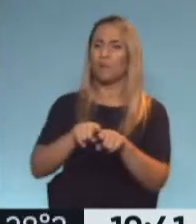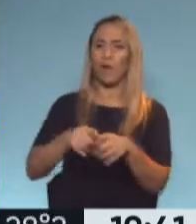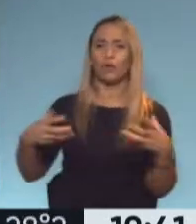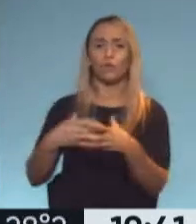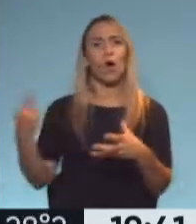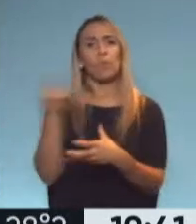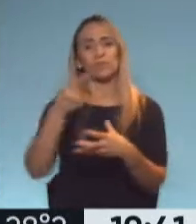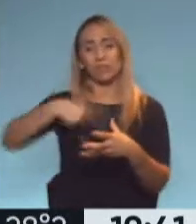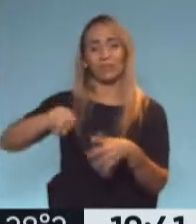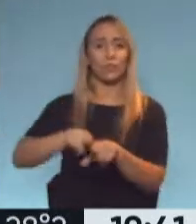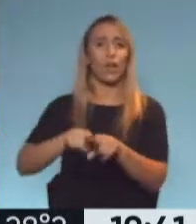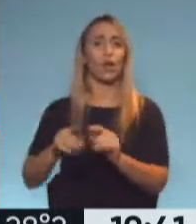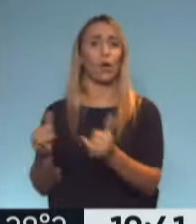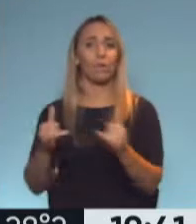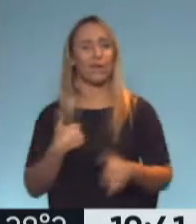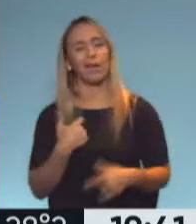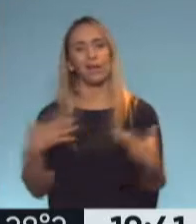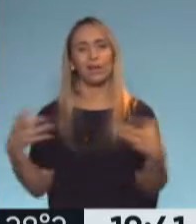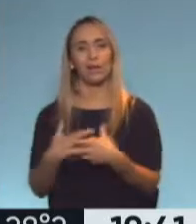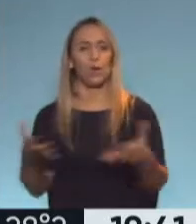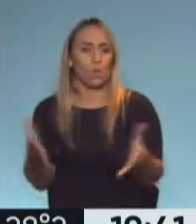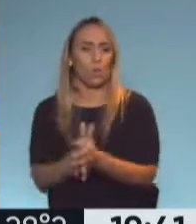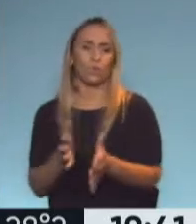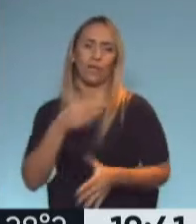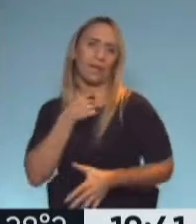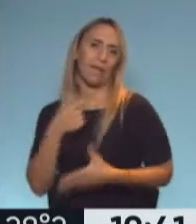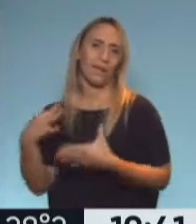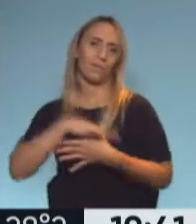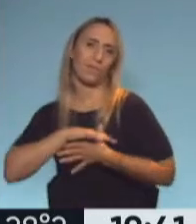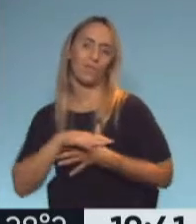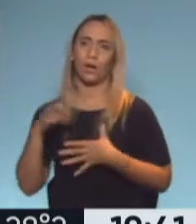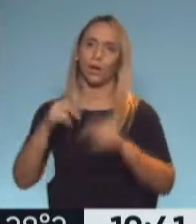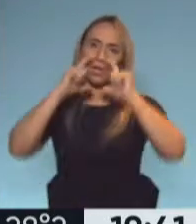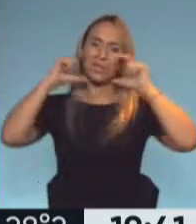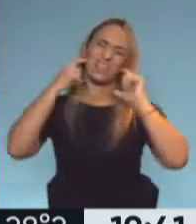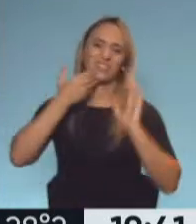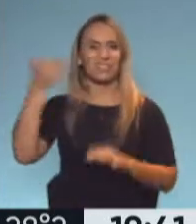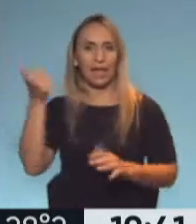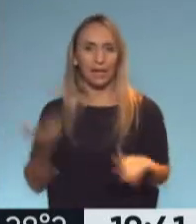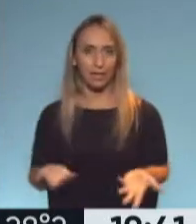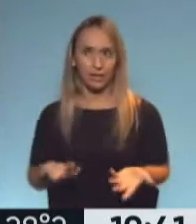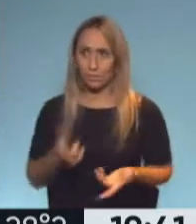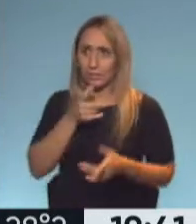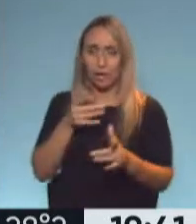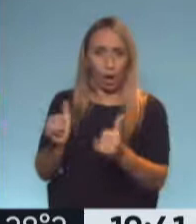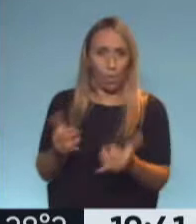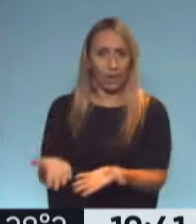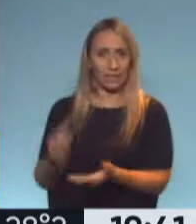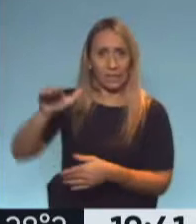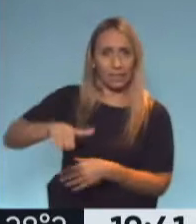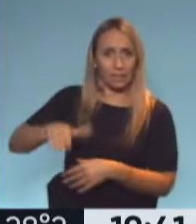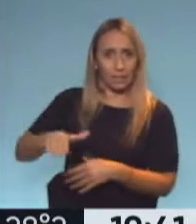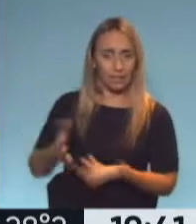que se gusta, que se sacan los barbijos, que se juntan, que se quieren contagiar y no toman en cuenta la salud de la gente en ningún